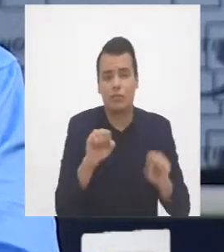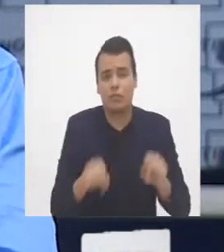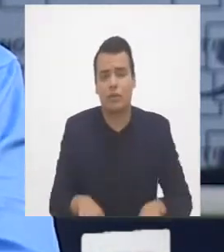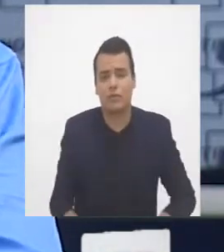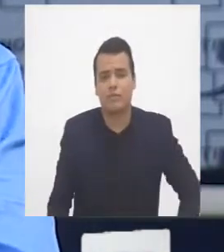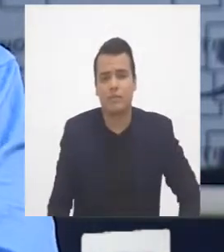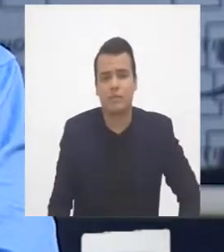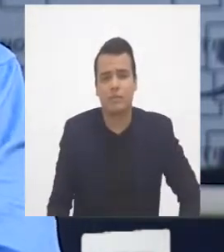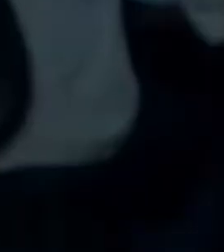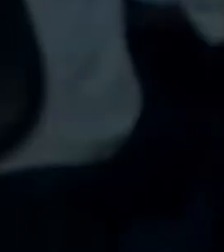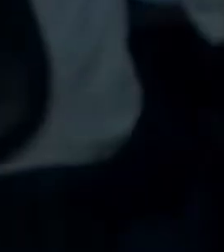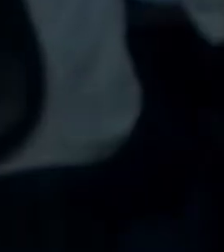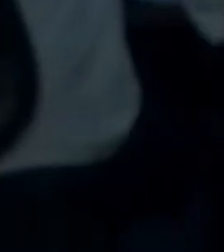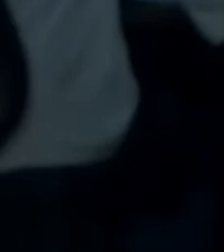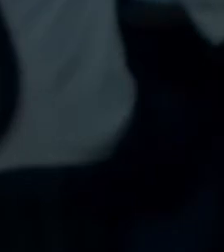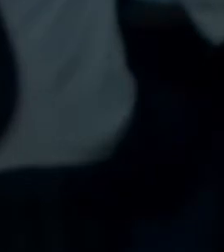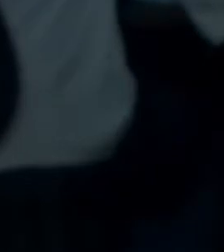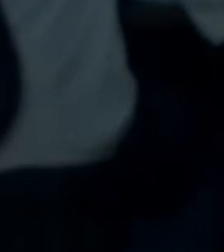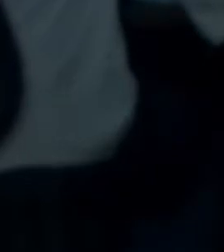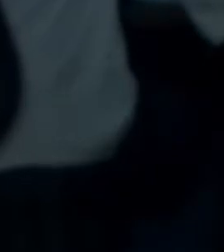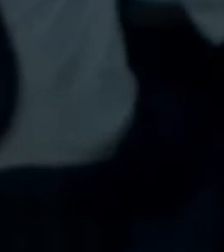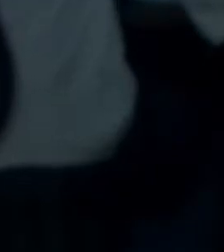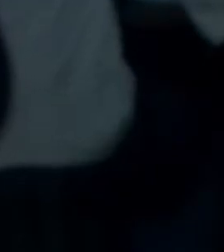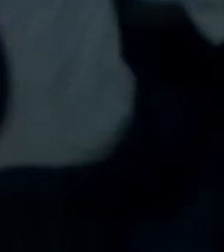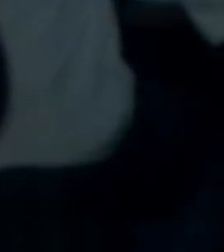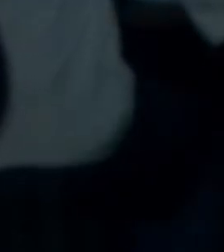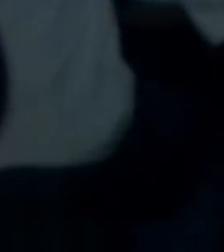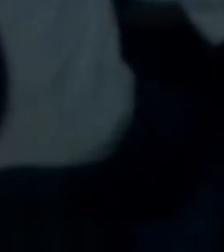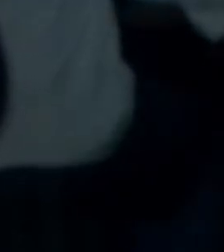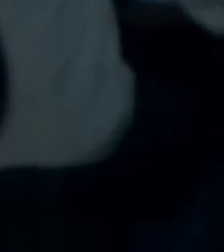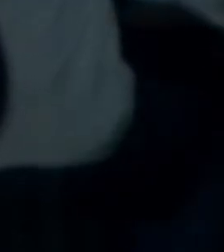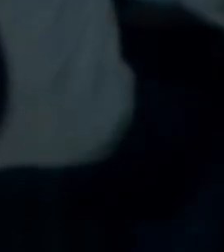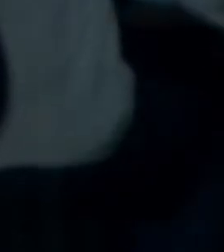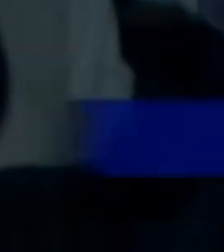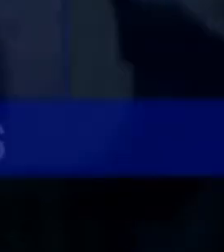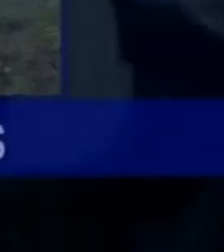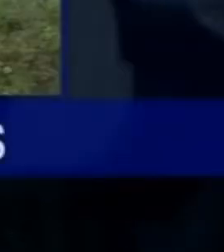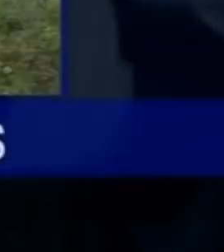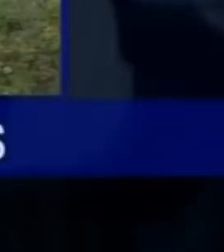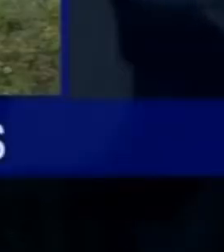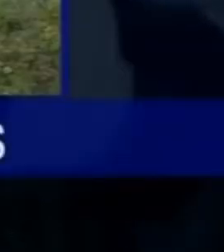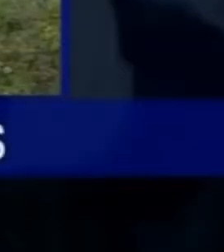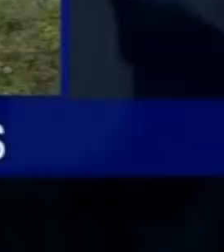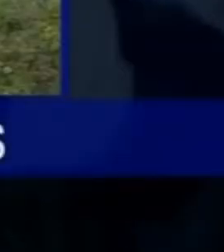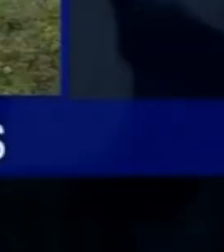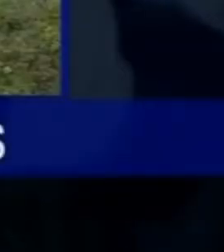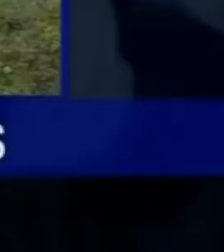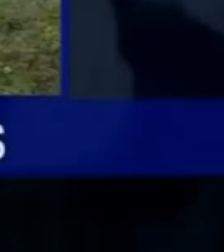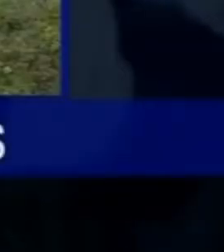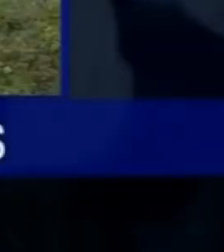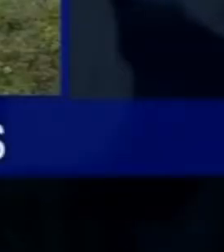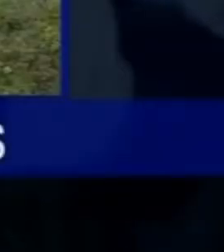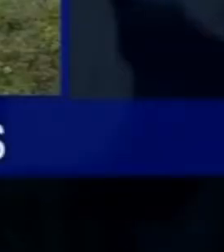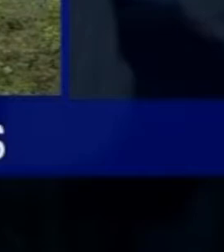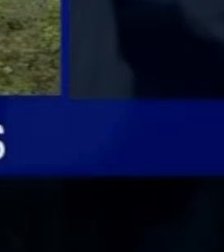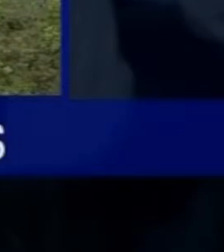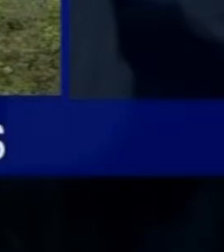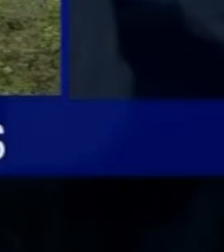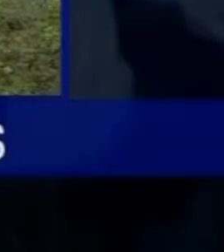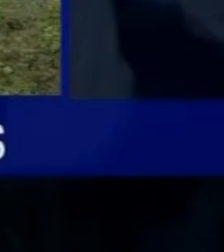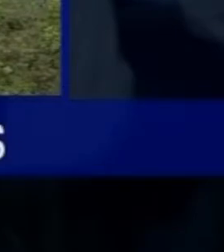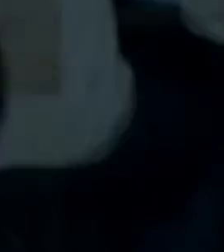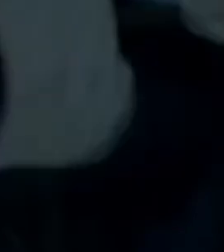decir, entre pares. 9 candidatos se inscribieron para la alcaldía de Jamundí. Una mujer y 8 hombres buscan ser elegidos en